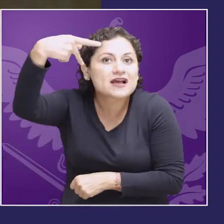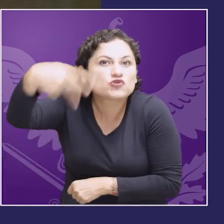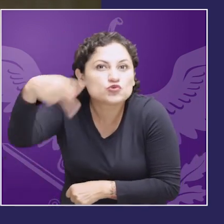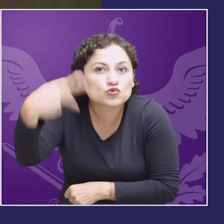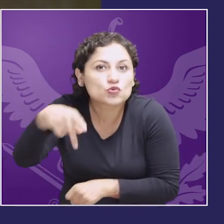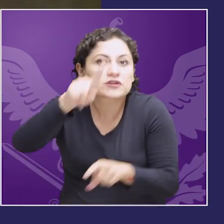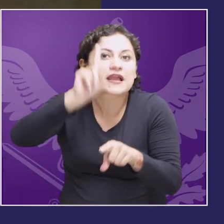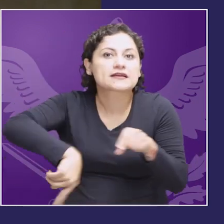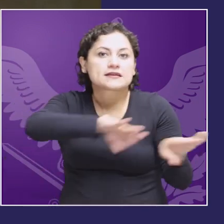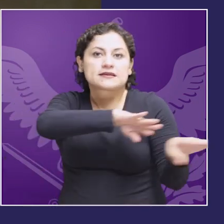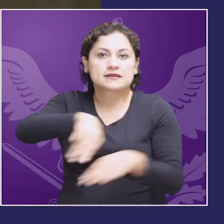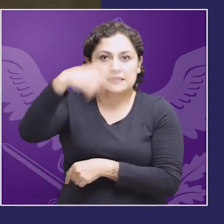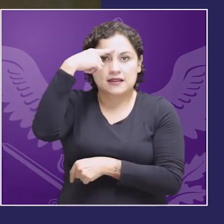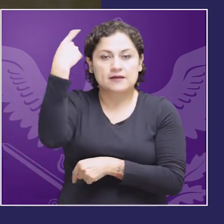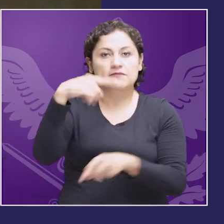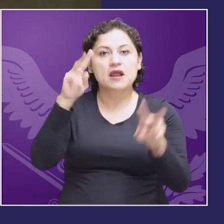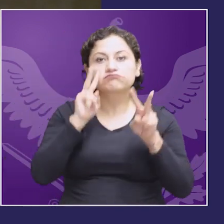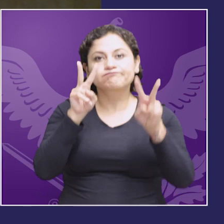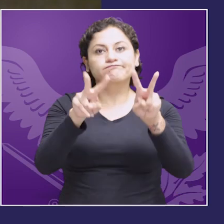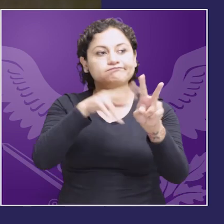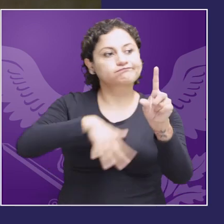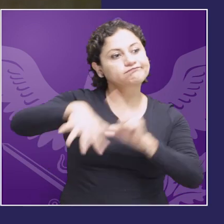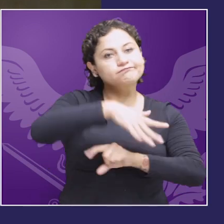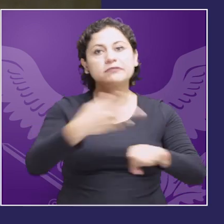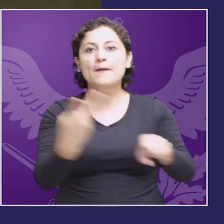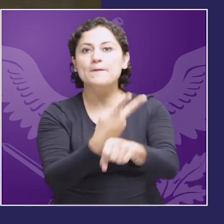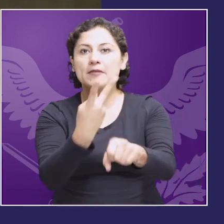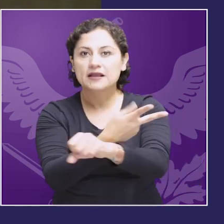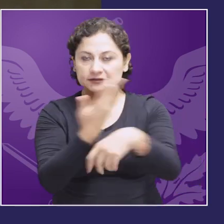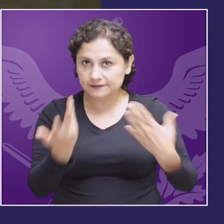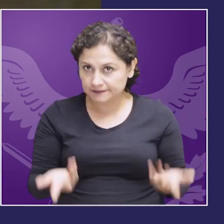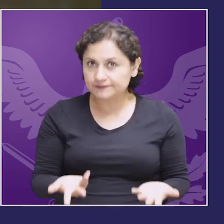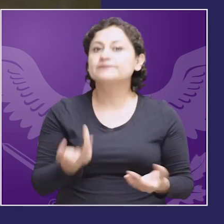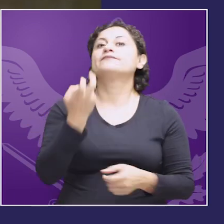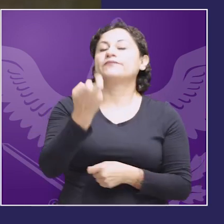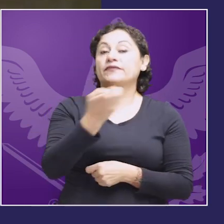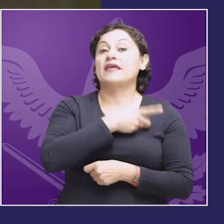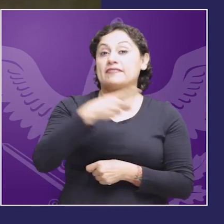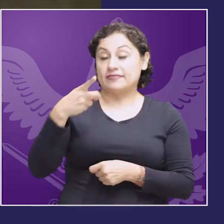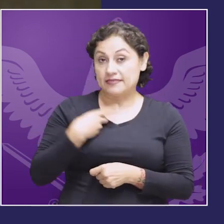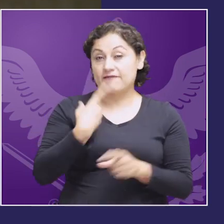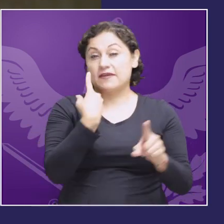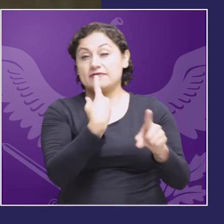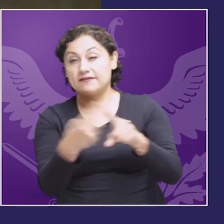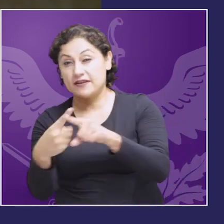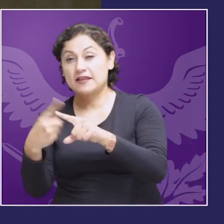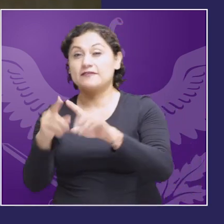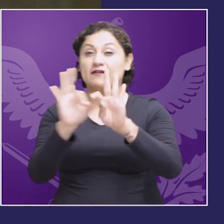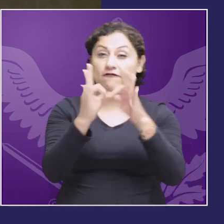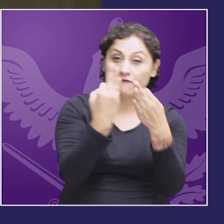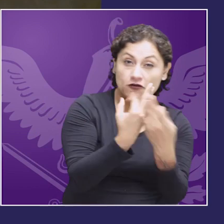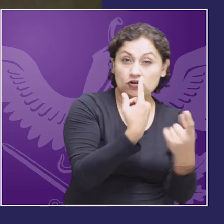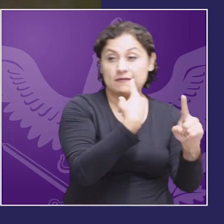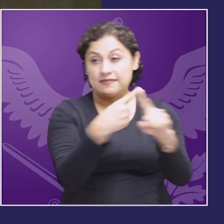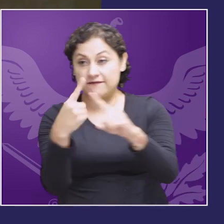de desmontar sus propios sesgos para entender la situación particular a la que se están enfrentando, tienen que tener